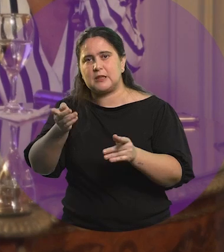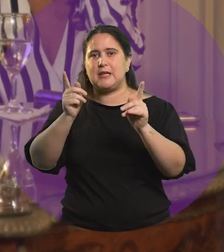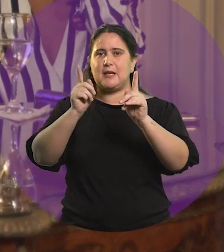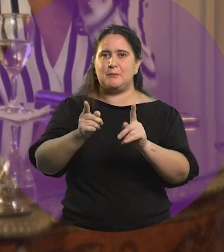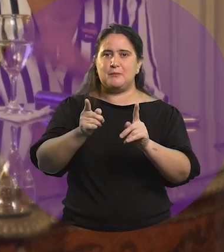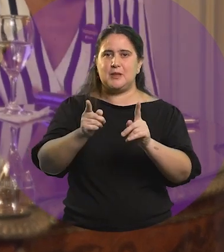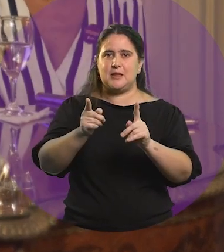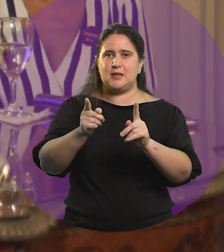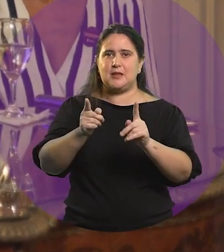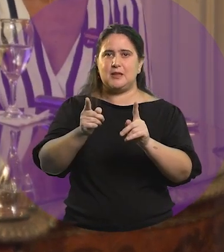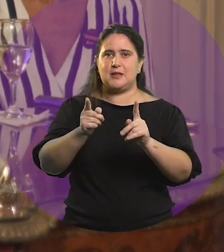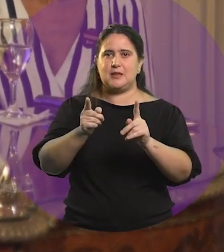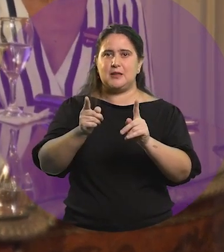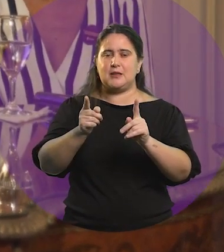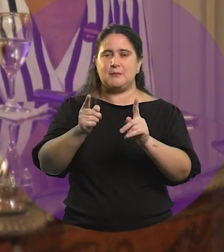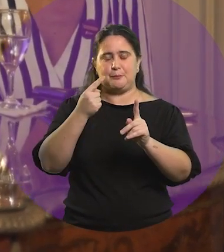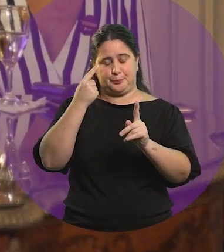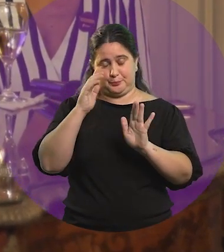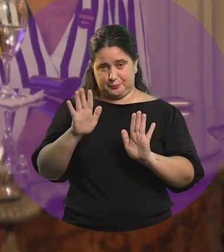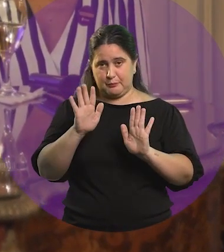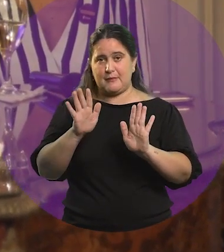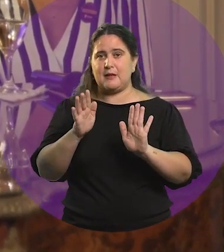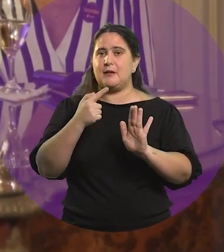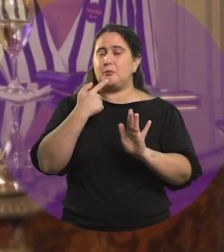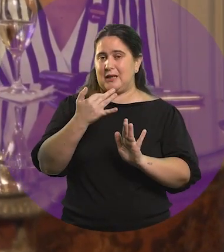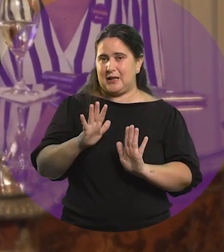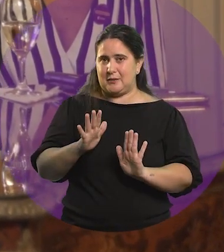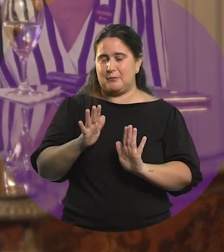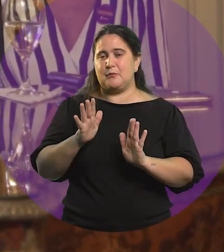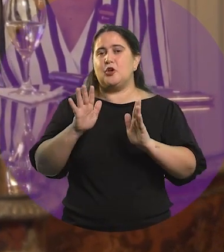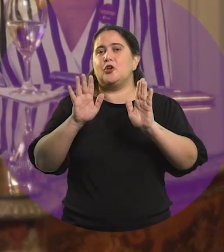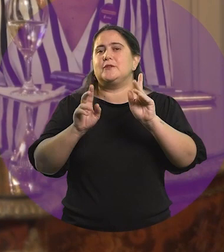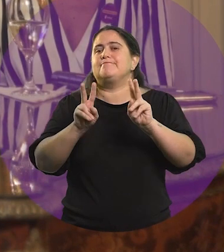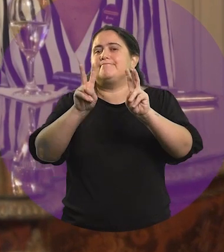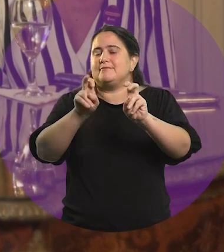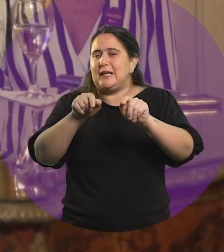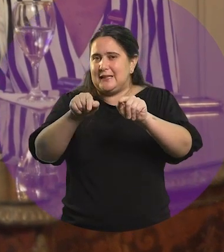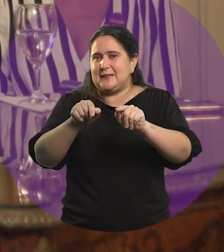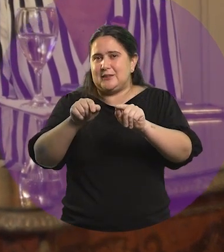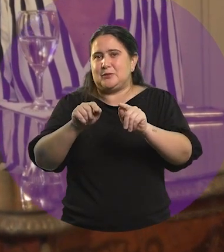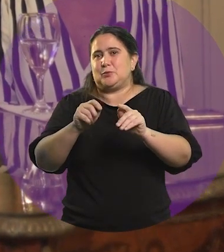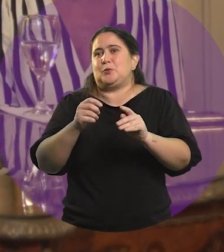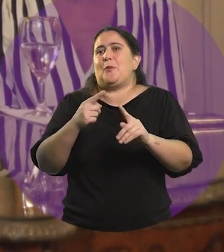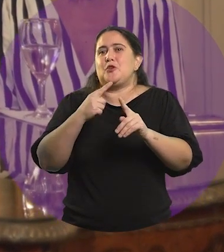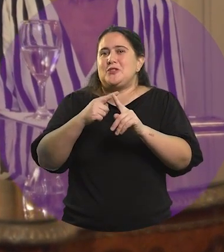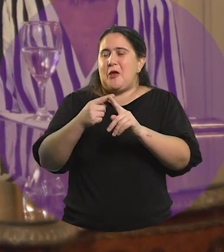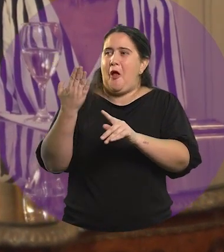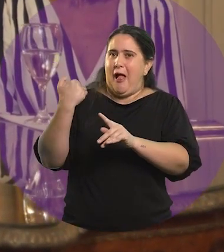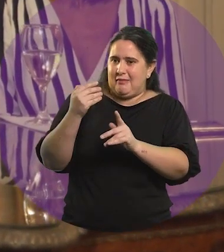y además, a ver, para poner perspectiva, y déjenme ser arbitrario en el sentido que se va a entender, cambio de